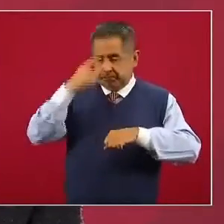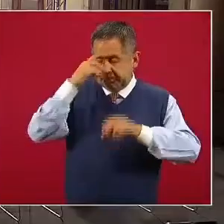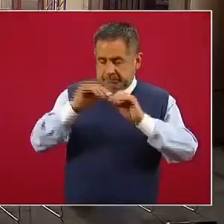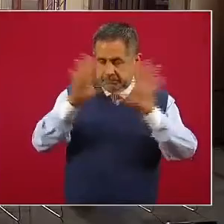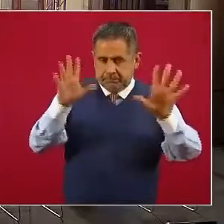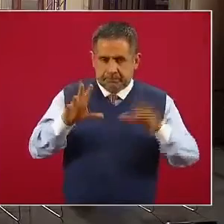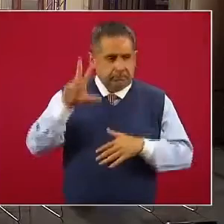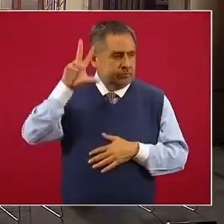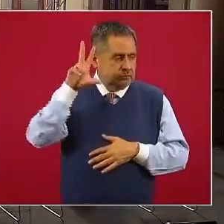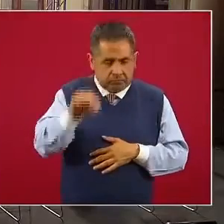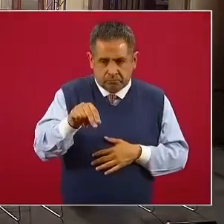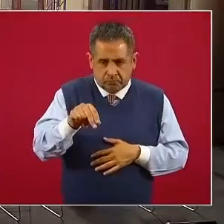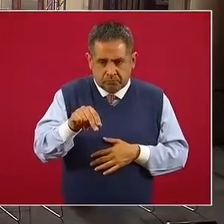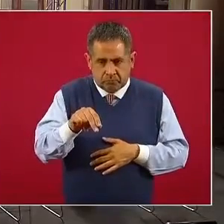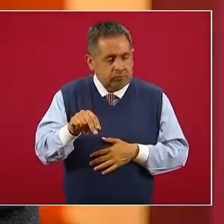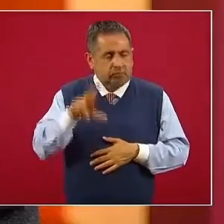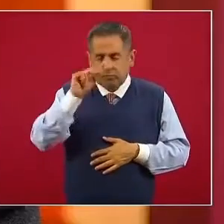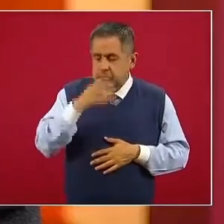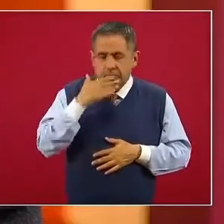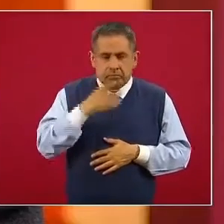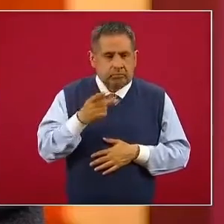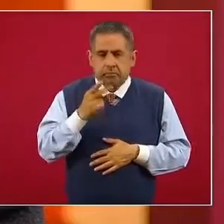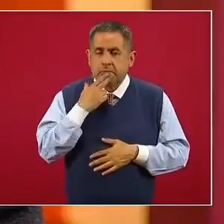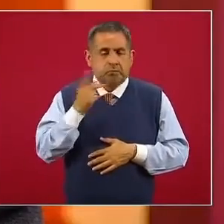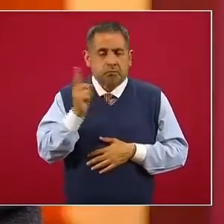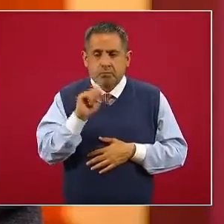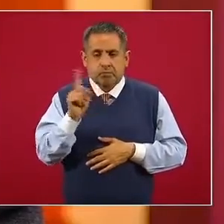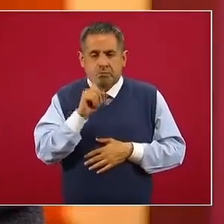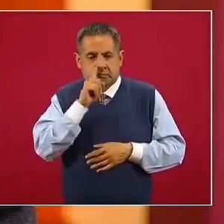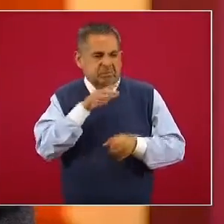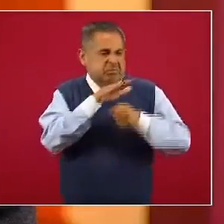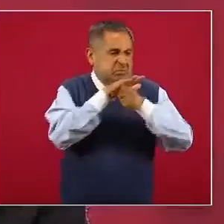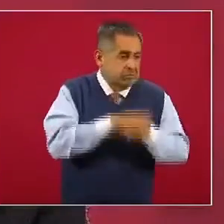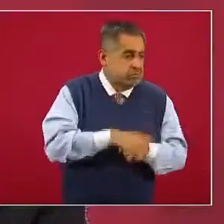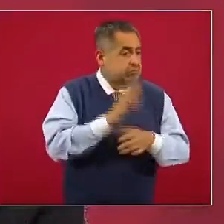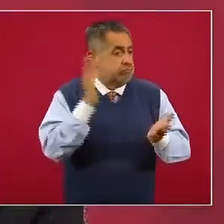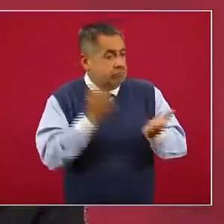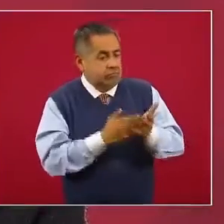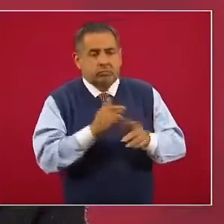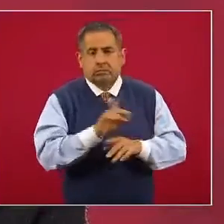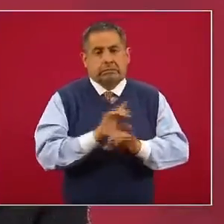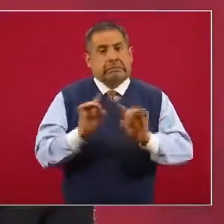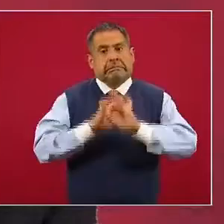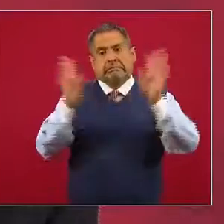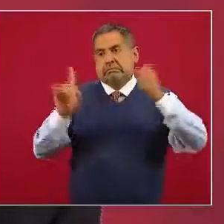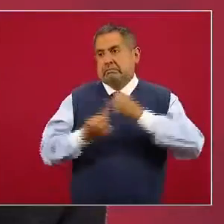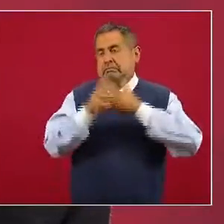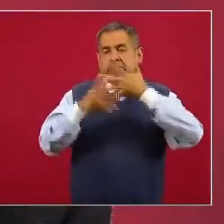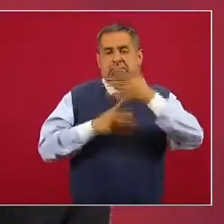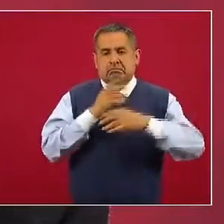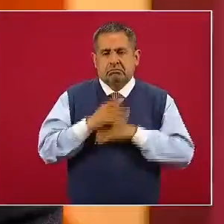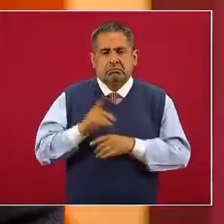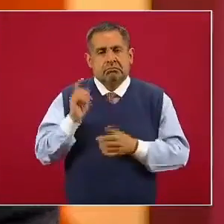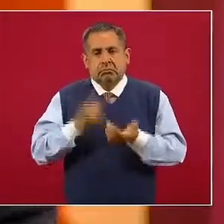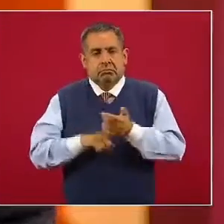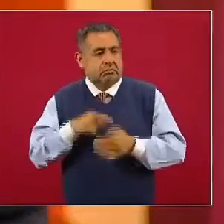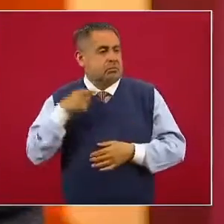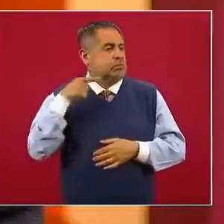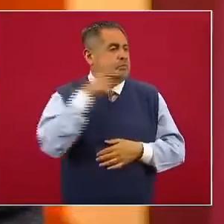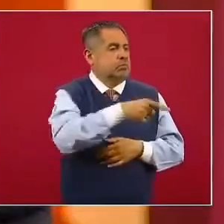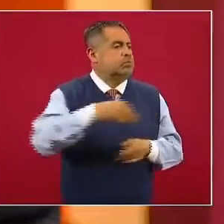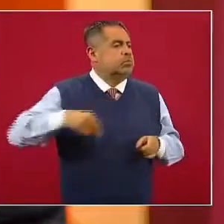Consideramos que no es apropiado, no es útil y en cambio puede ser muy inconveniente el culpabilizar